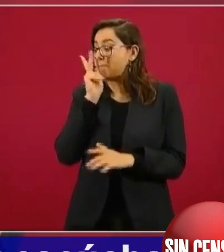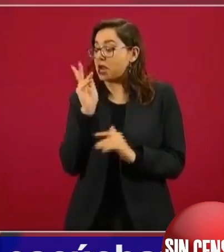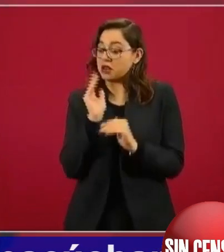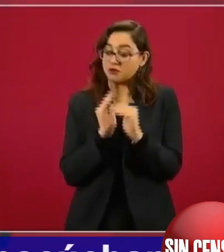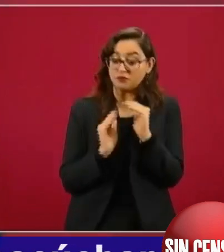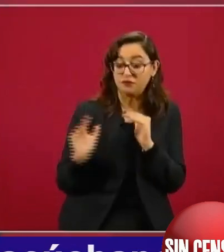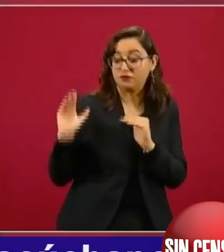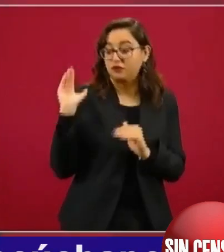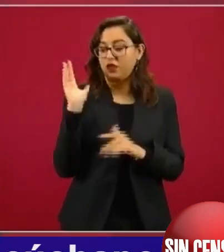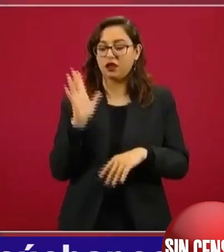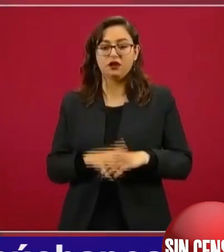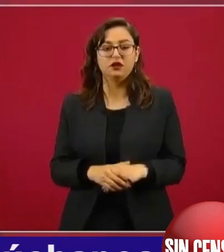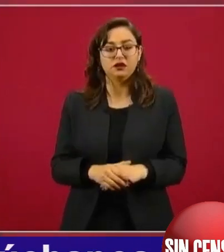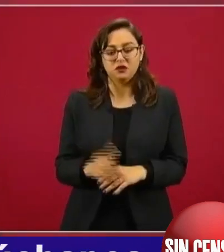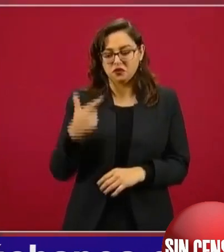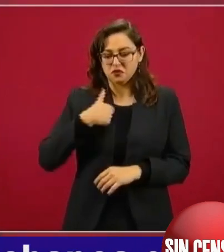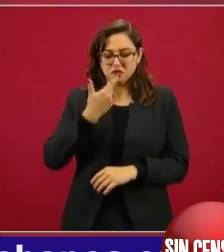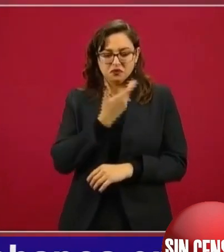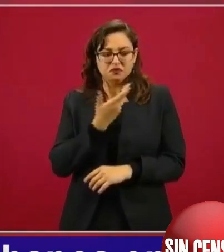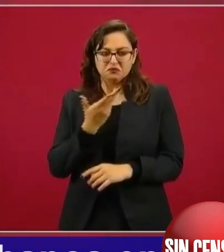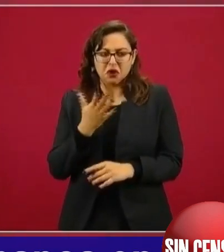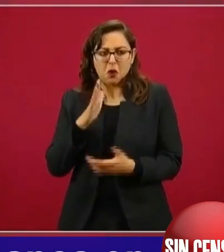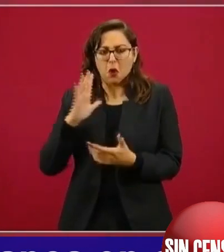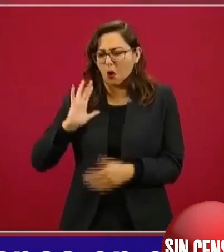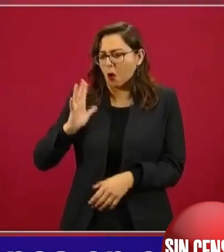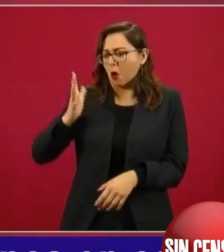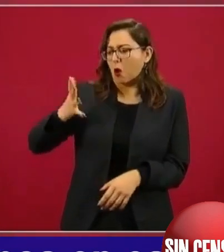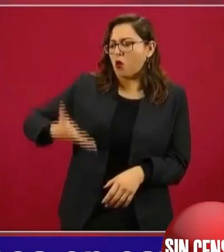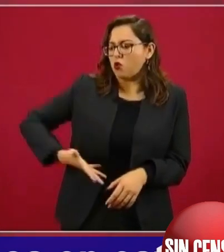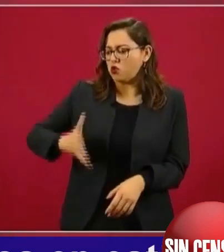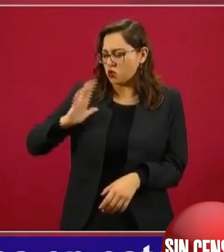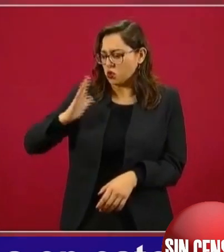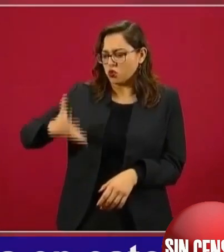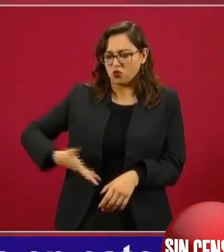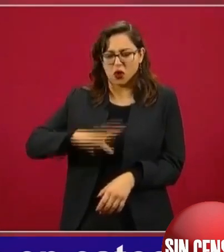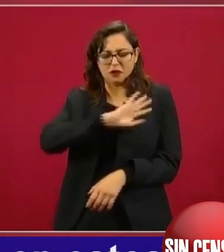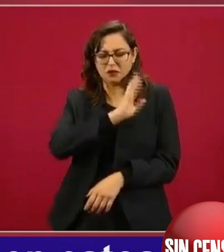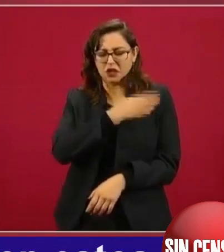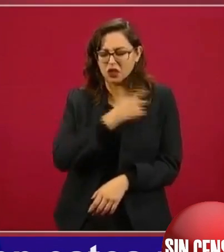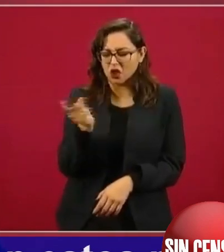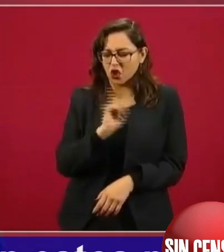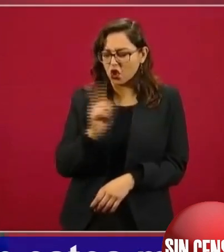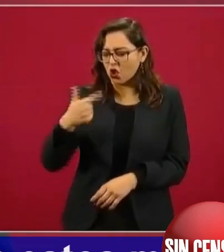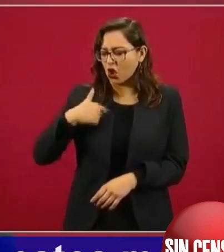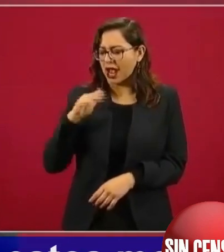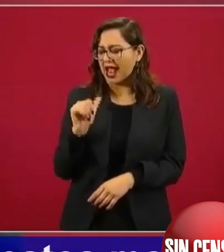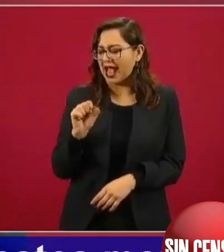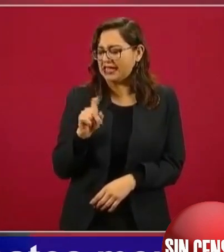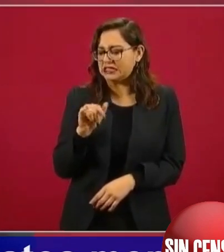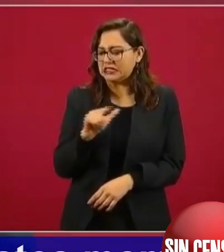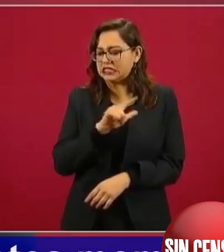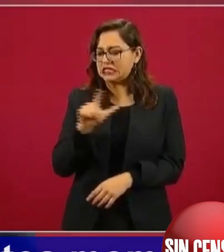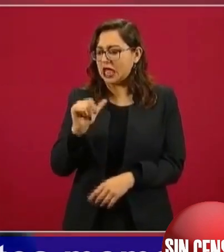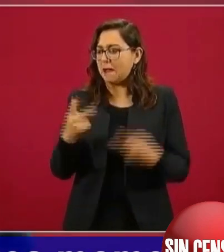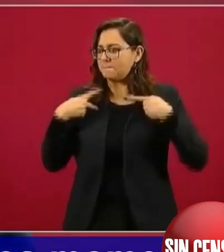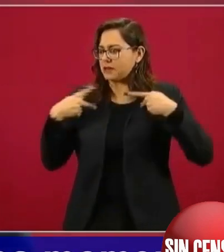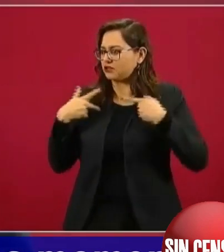Castilla, como se decía antes, castellano, hablarle al pueblo.